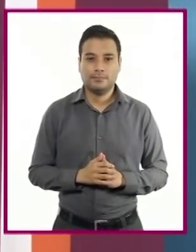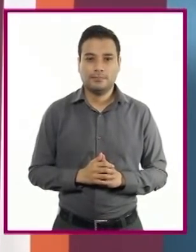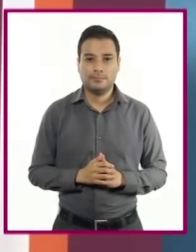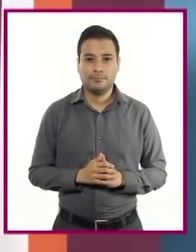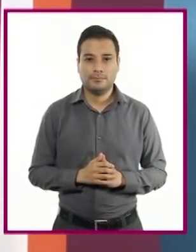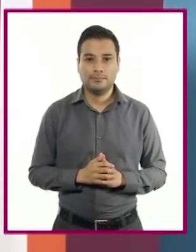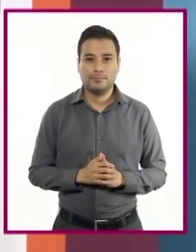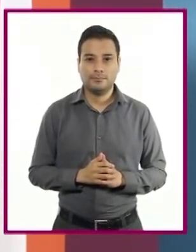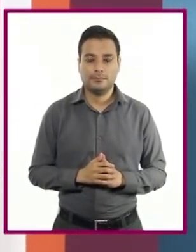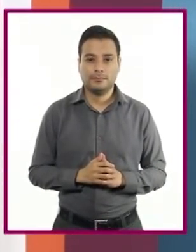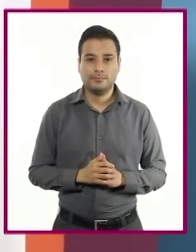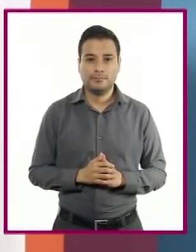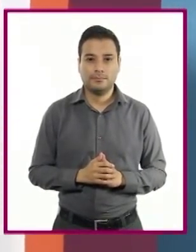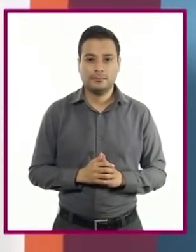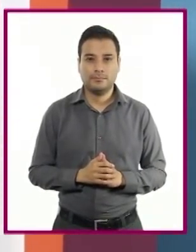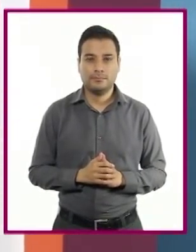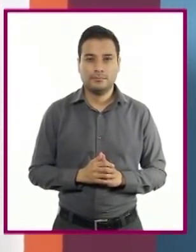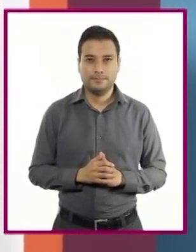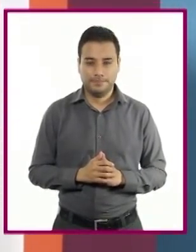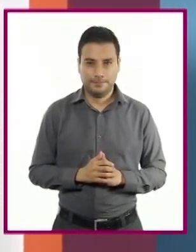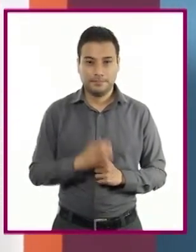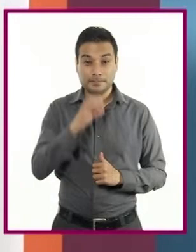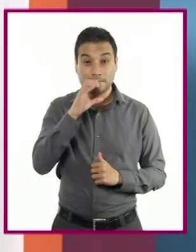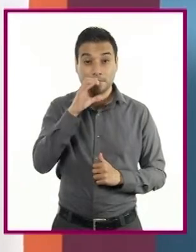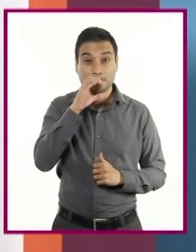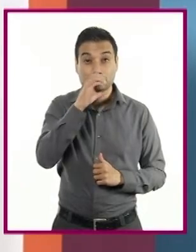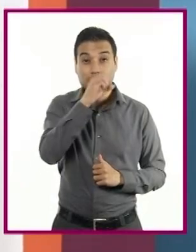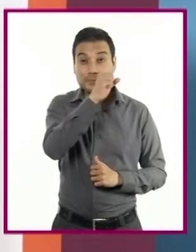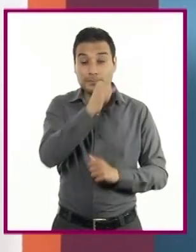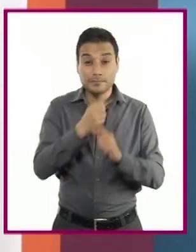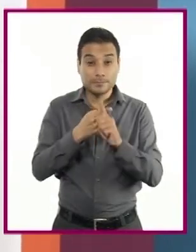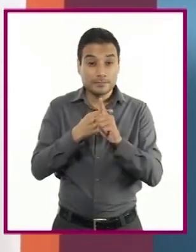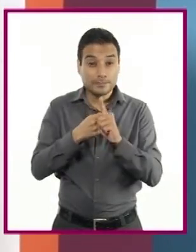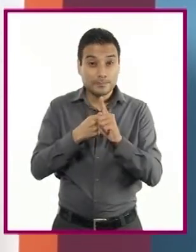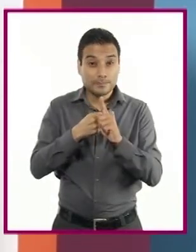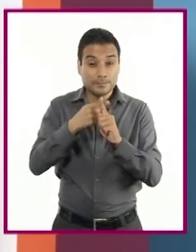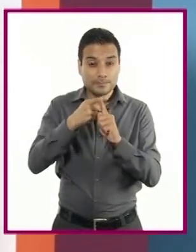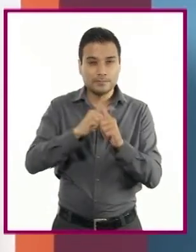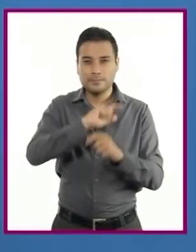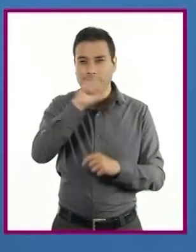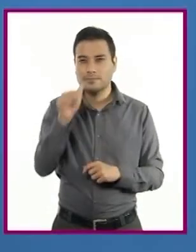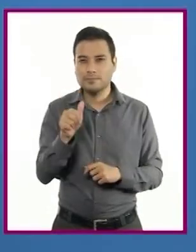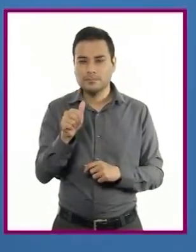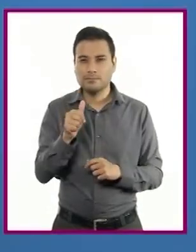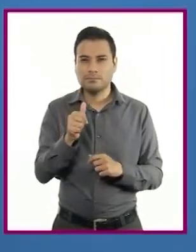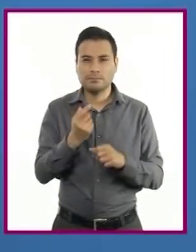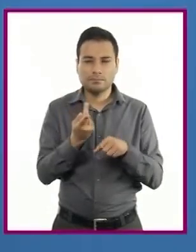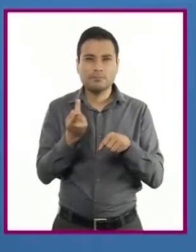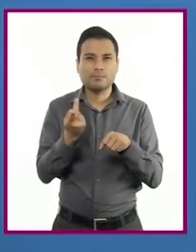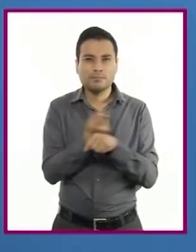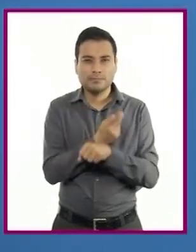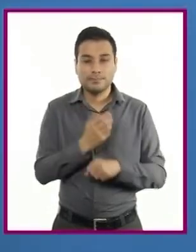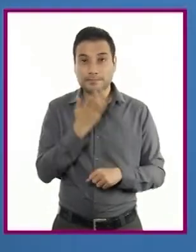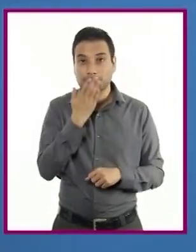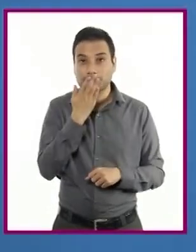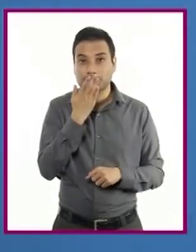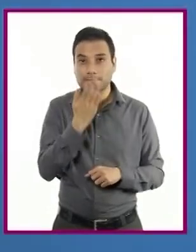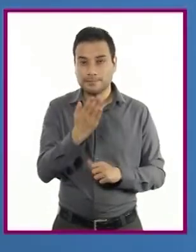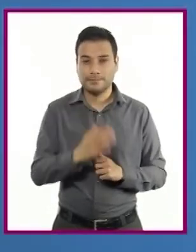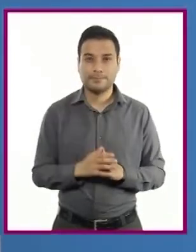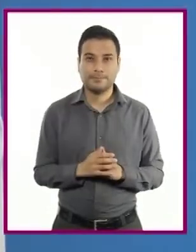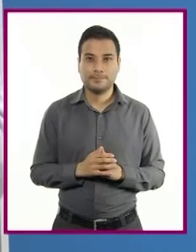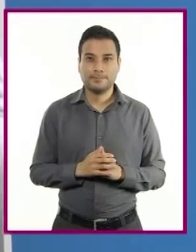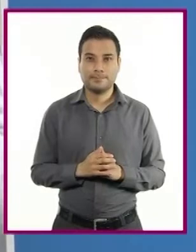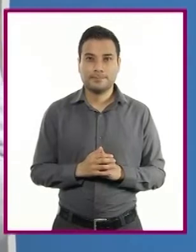¿Cuál es la peor consecuencia del cambio climático y el calentamiento global? Muy bien. Todos